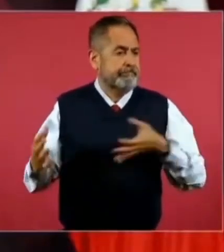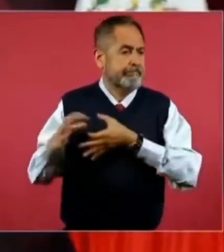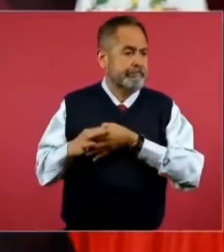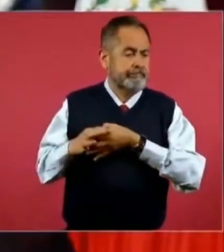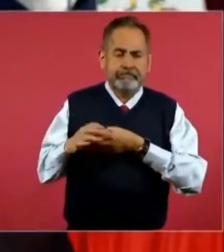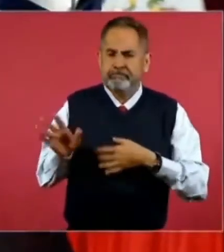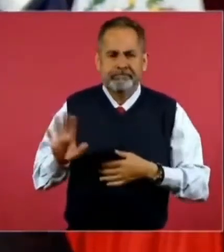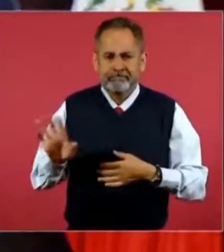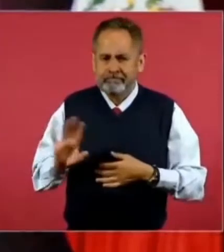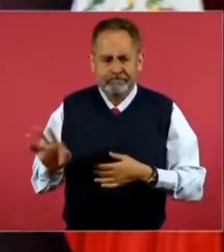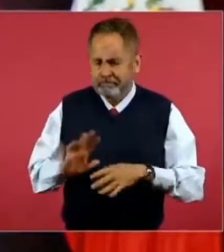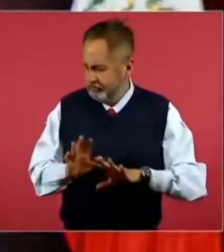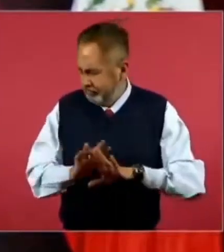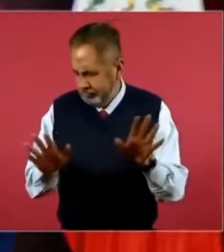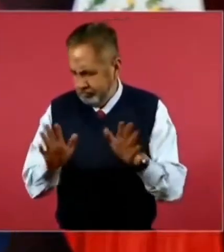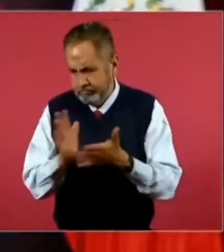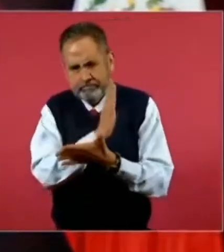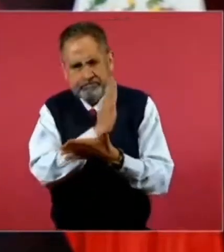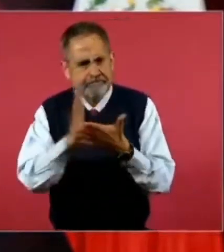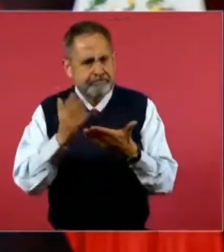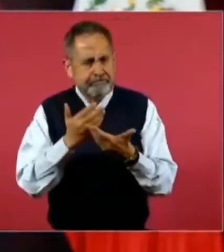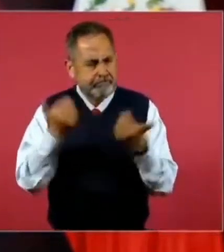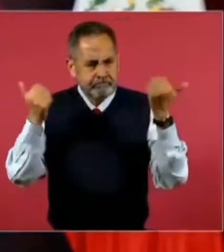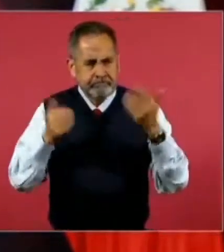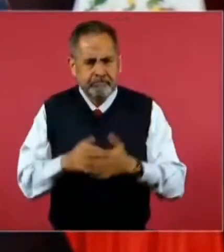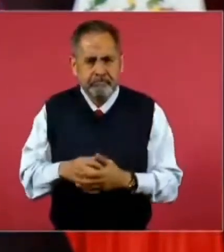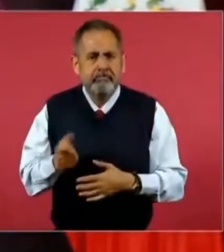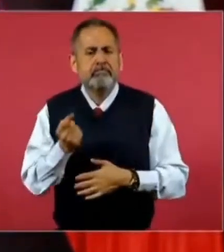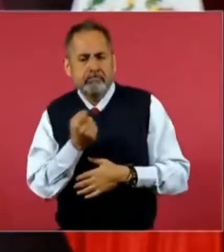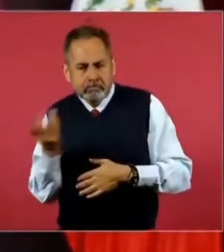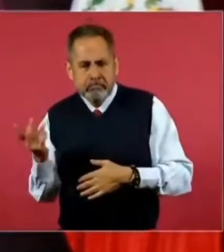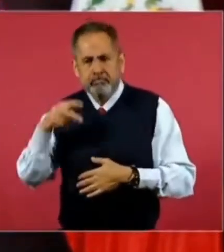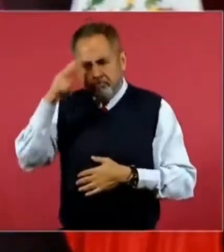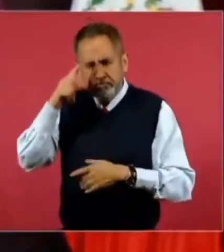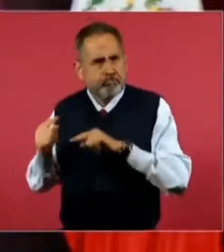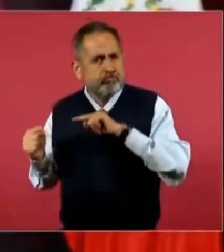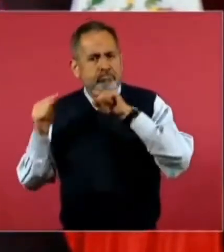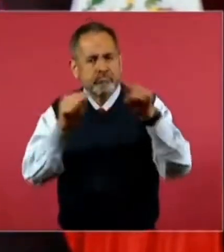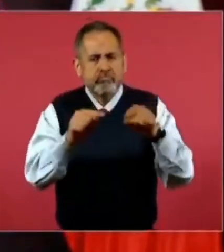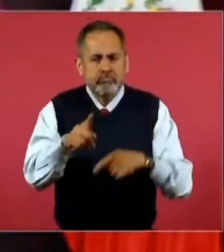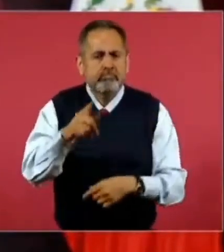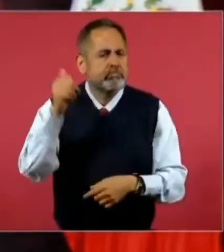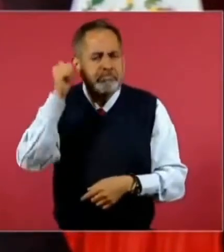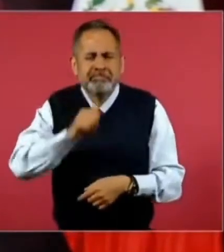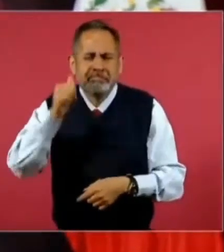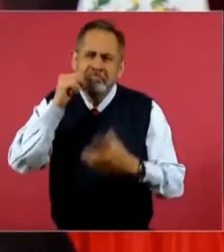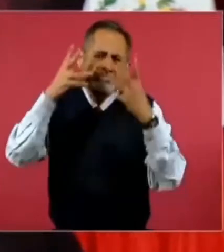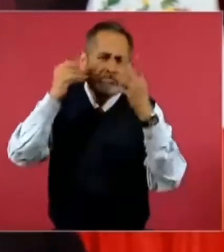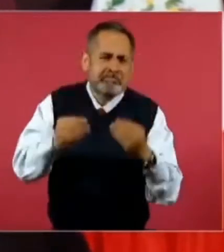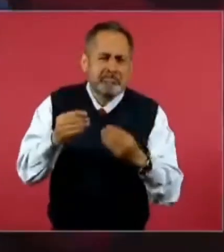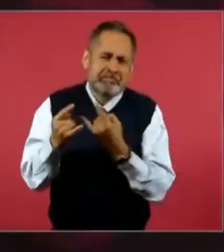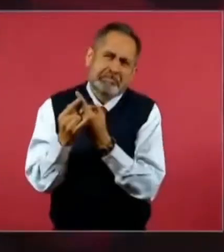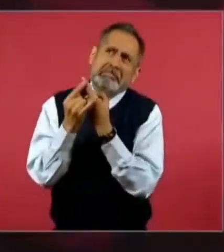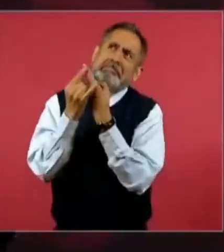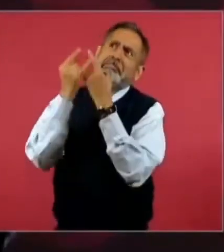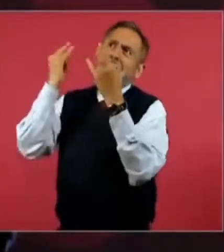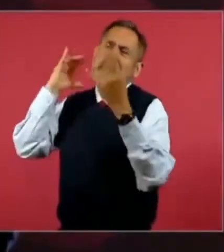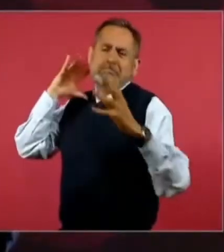aun cuando hay algunos mexicanos, y además siempre ha habido en la historia